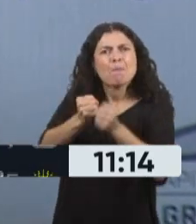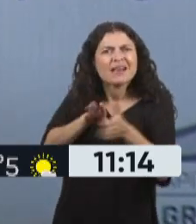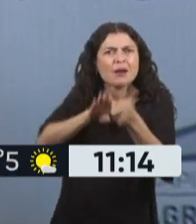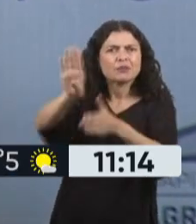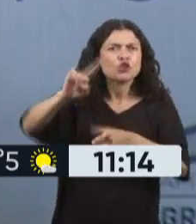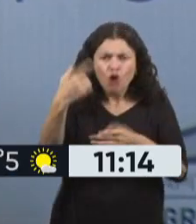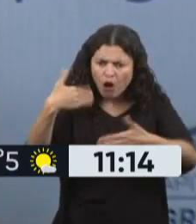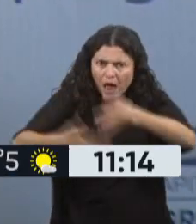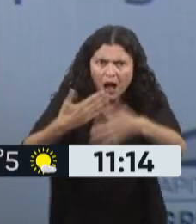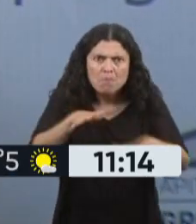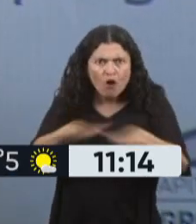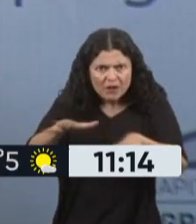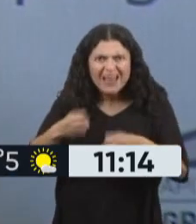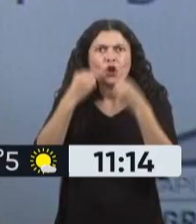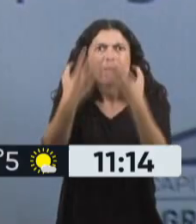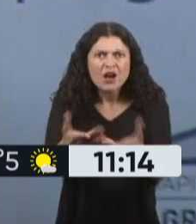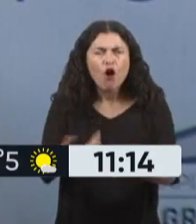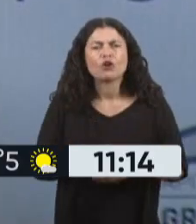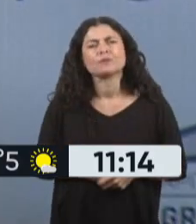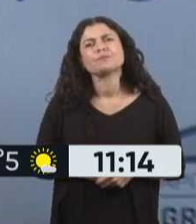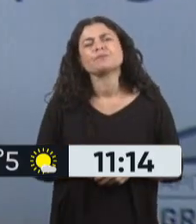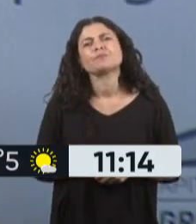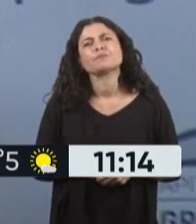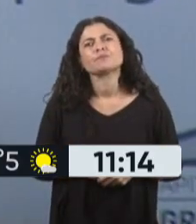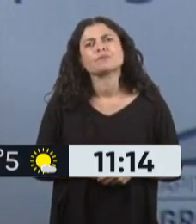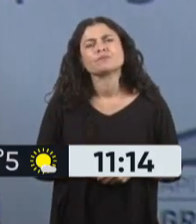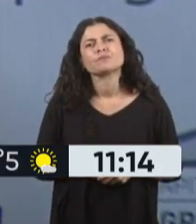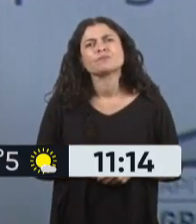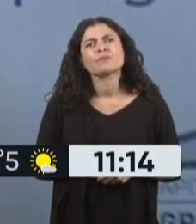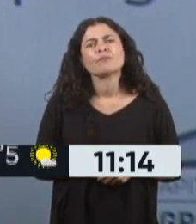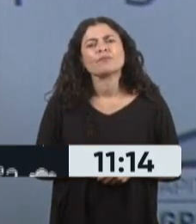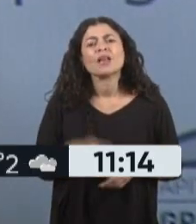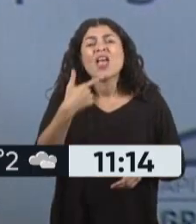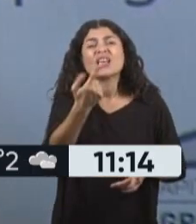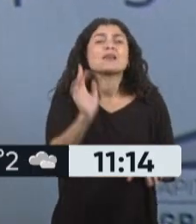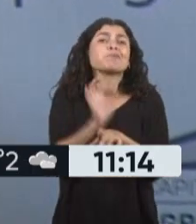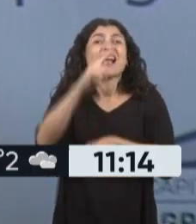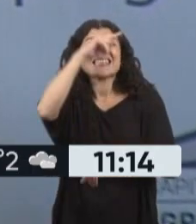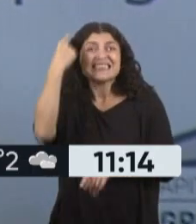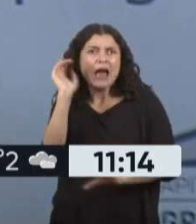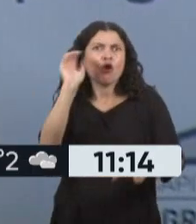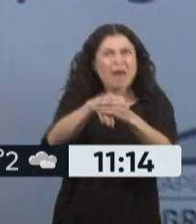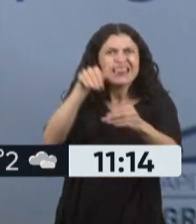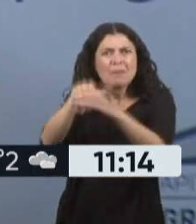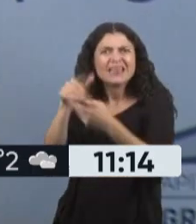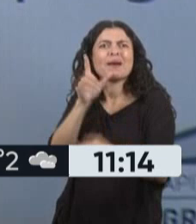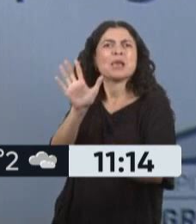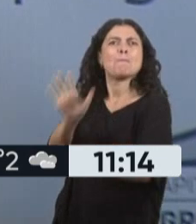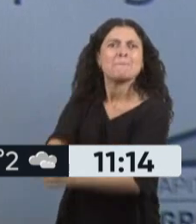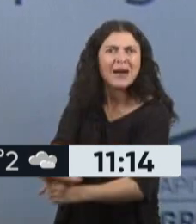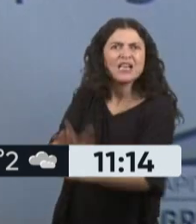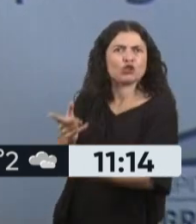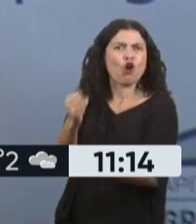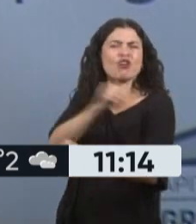Así es que se lo vamos a precipitar. Así le sacamos el pie de la cabeza al campo. Pero